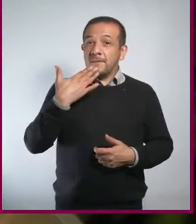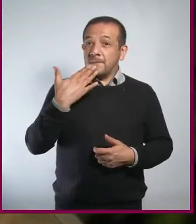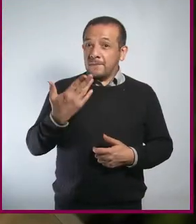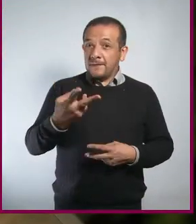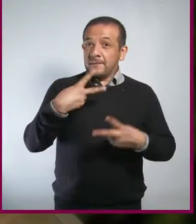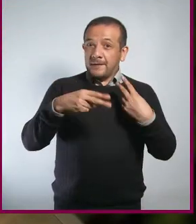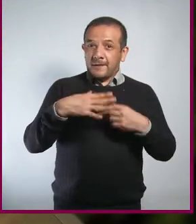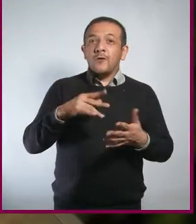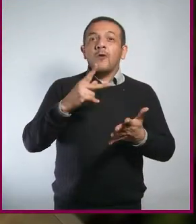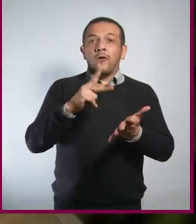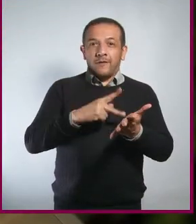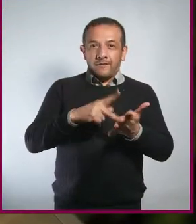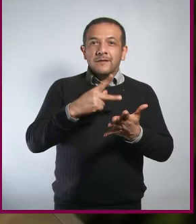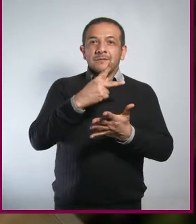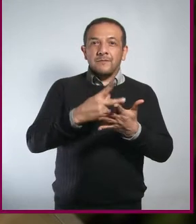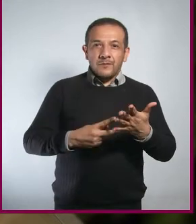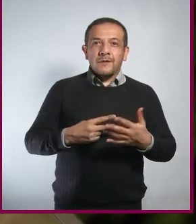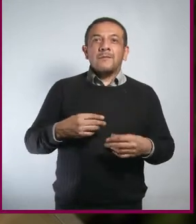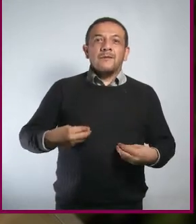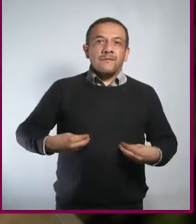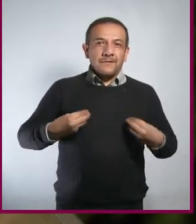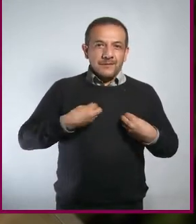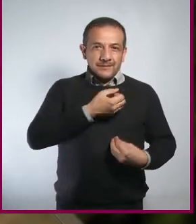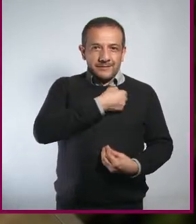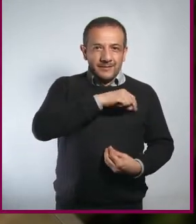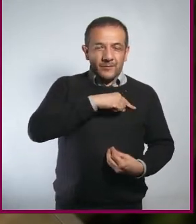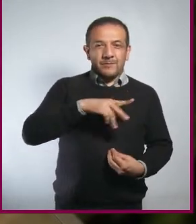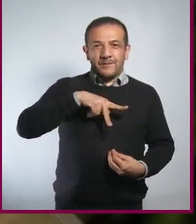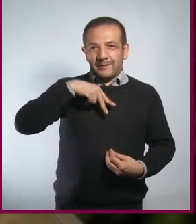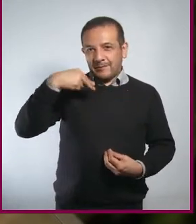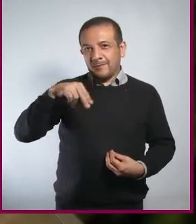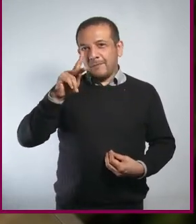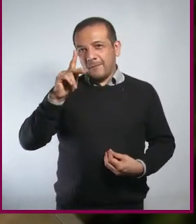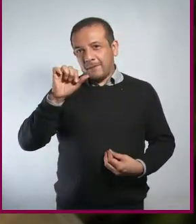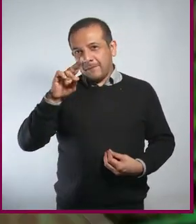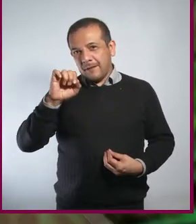Bienvenidos a otro programa de Vida Saludable. Yo soy Pamela Russo.